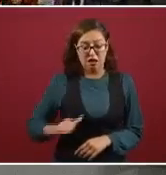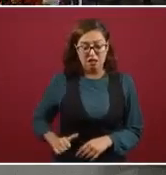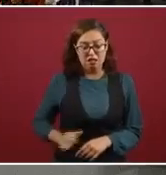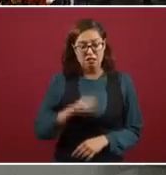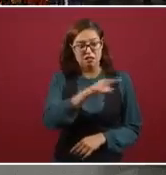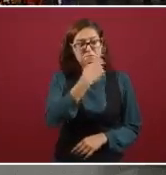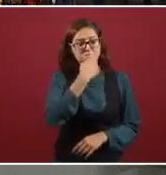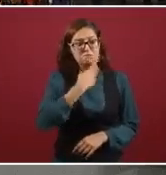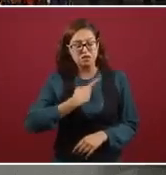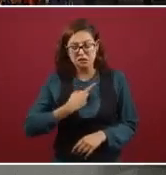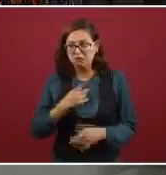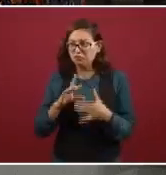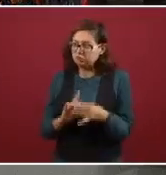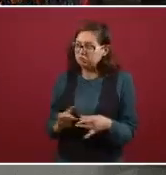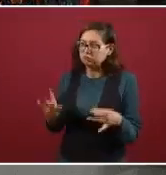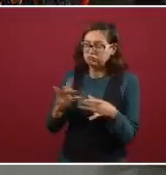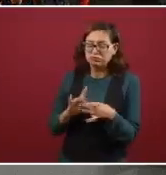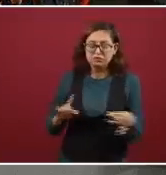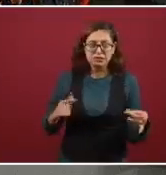condolencias y solidaridad.